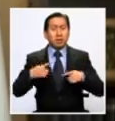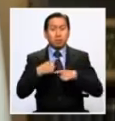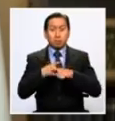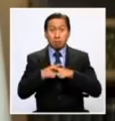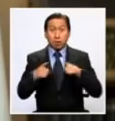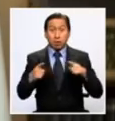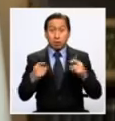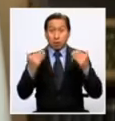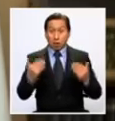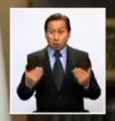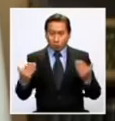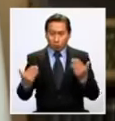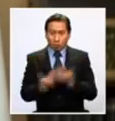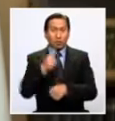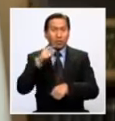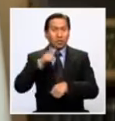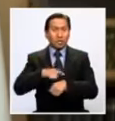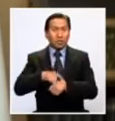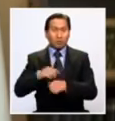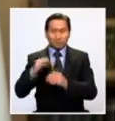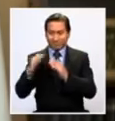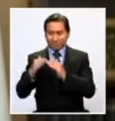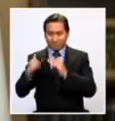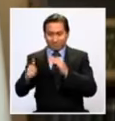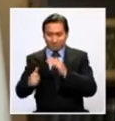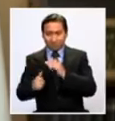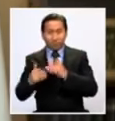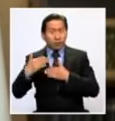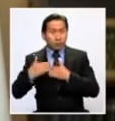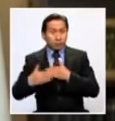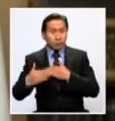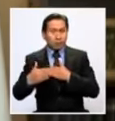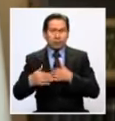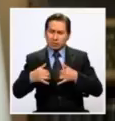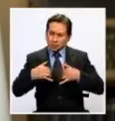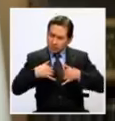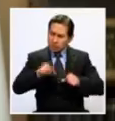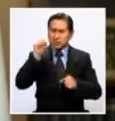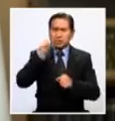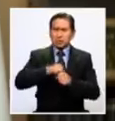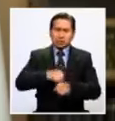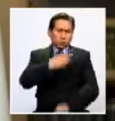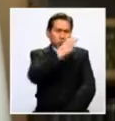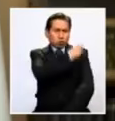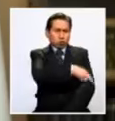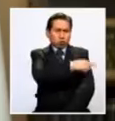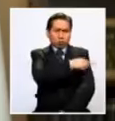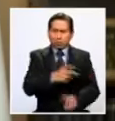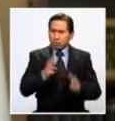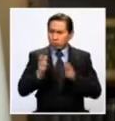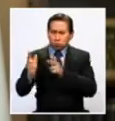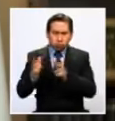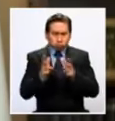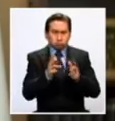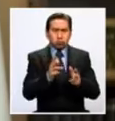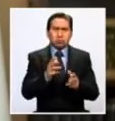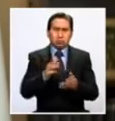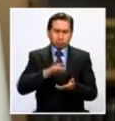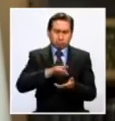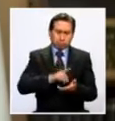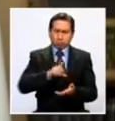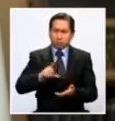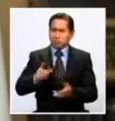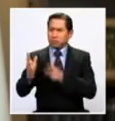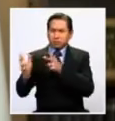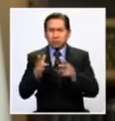etapa de la cuarentena seguiremos trabajando para equipar hospitales y para comprar medicamentos, equipos